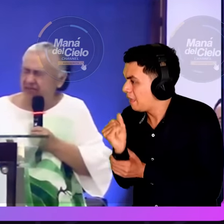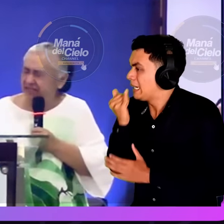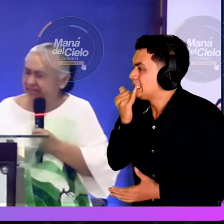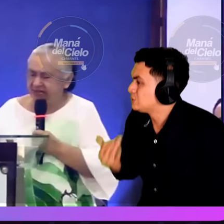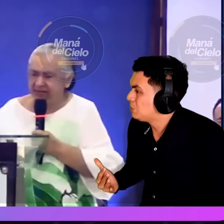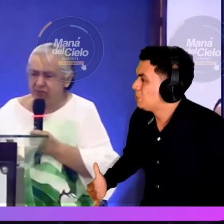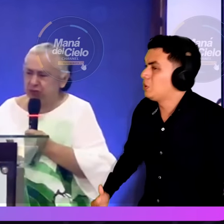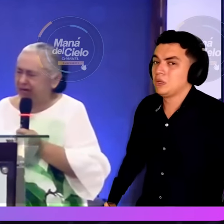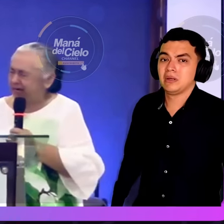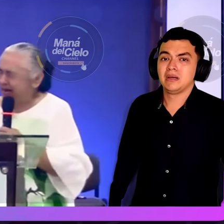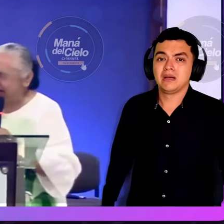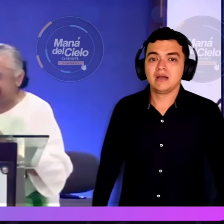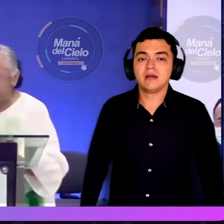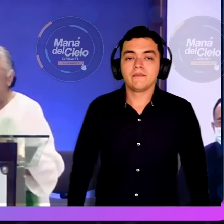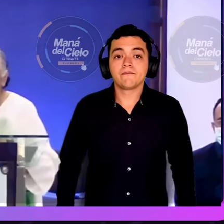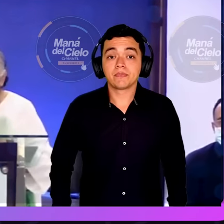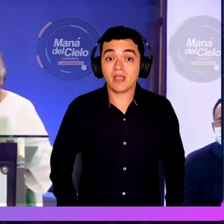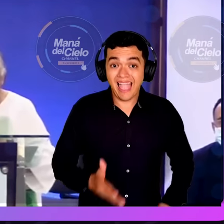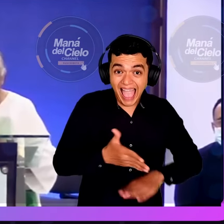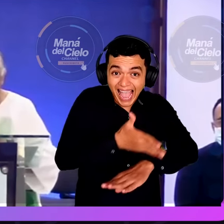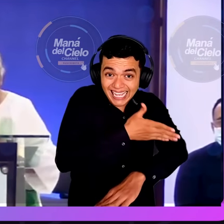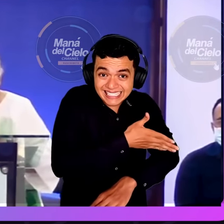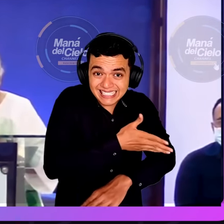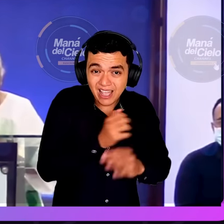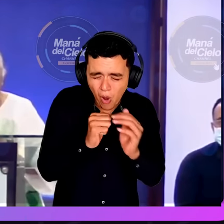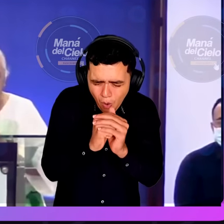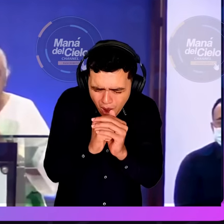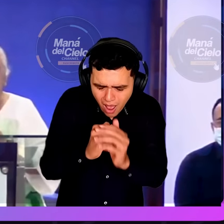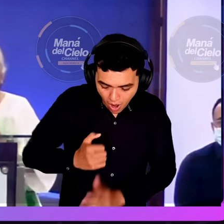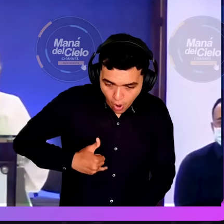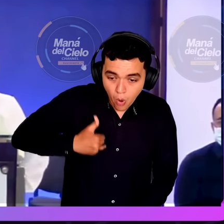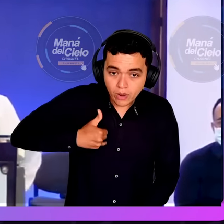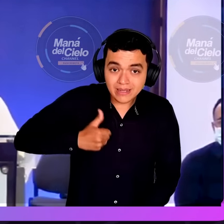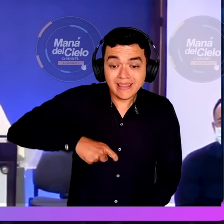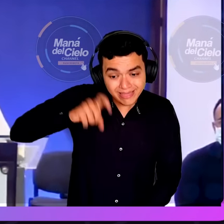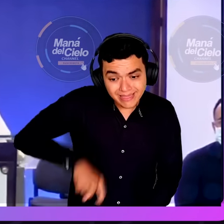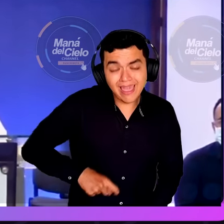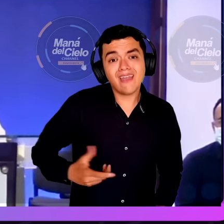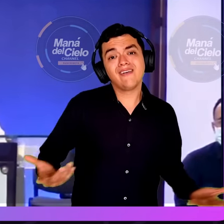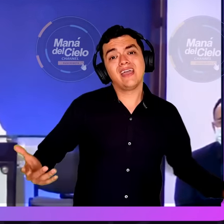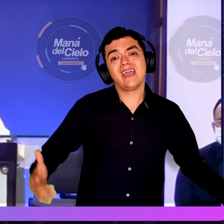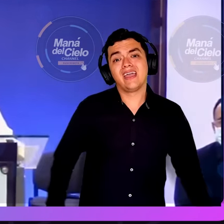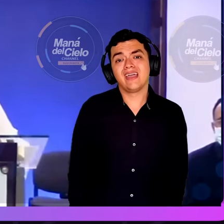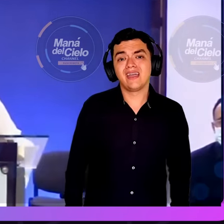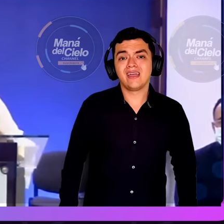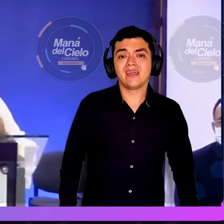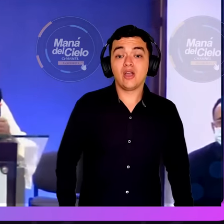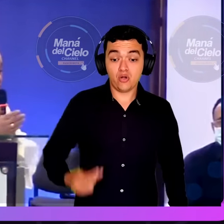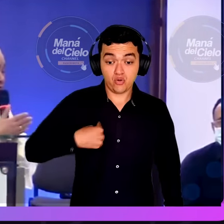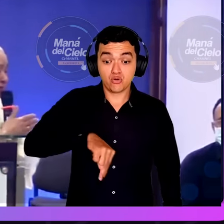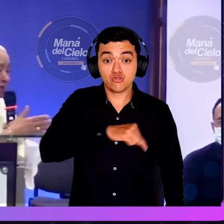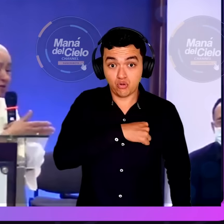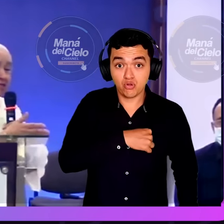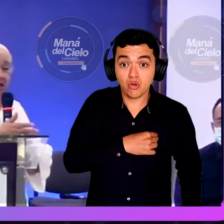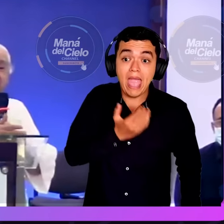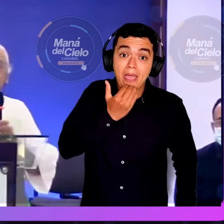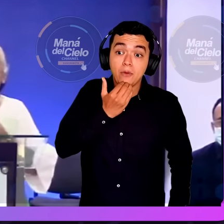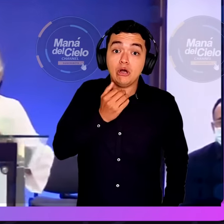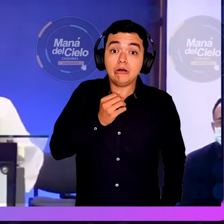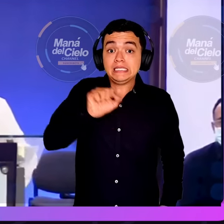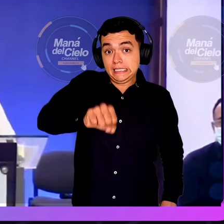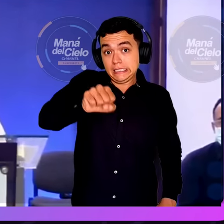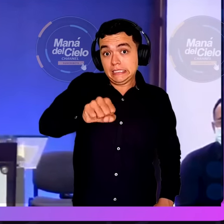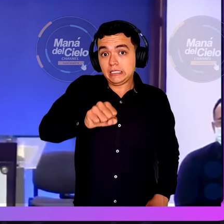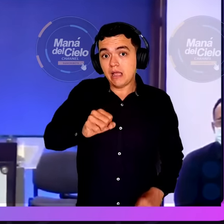Y comencé a sentir mucha carga y comencé a sentir mucho dolor por todo esto. Hermano, y qué lindo, yo cuando escuché que ahora hicieron